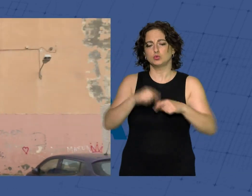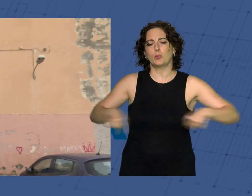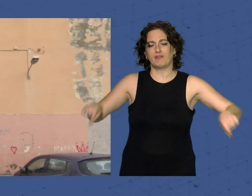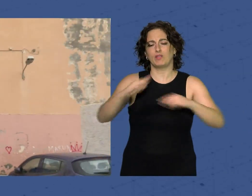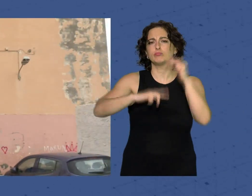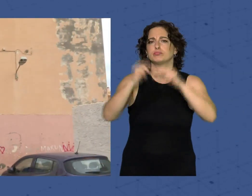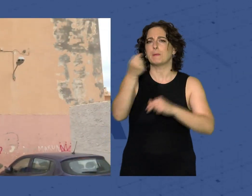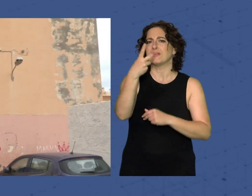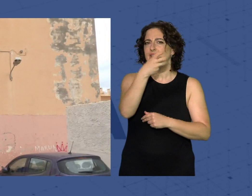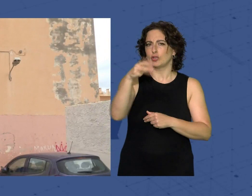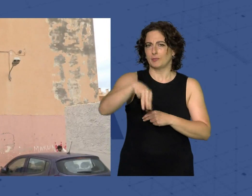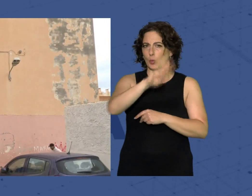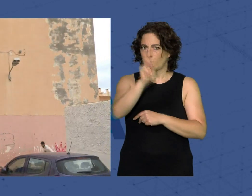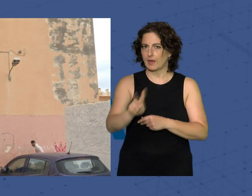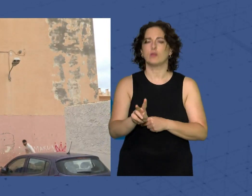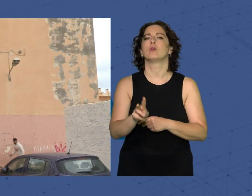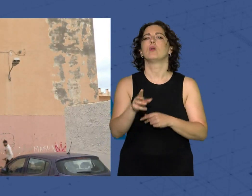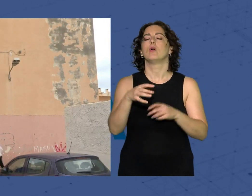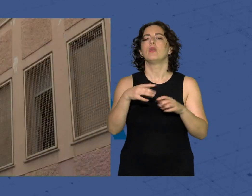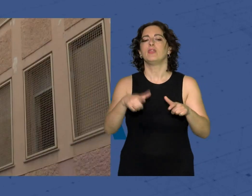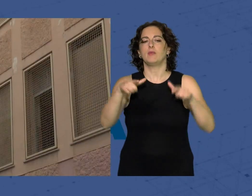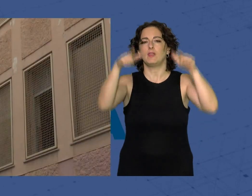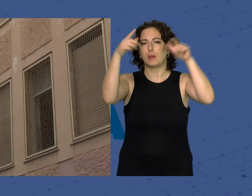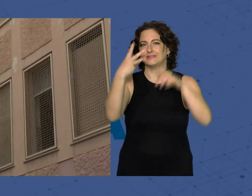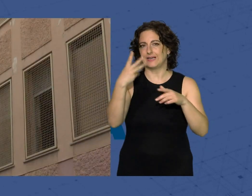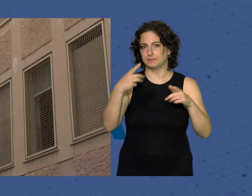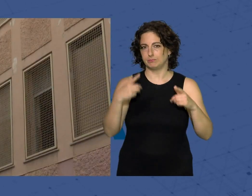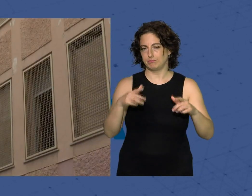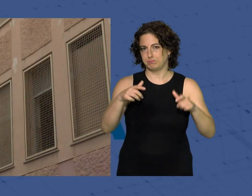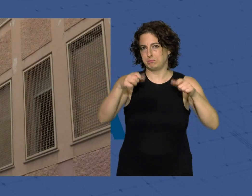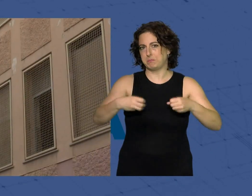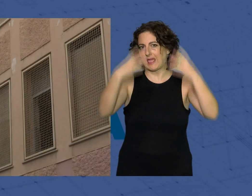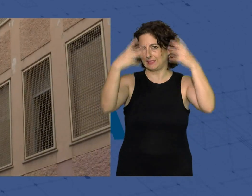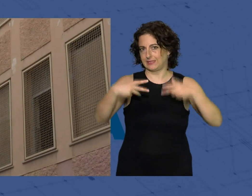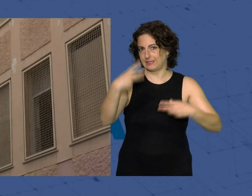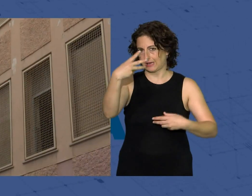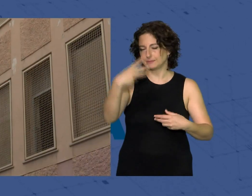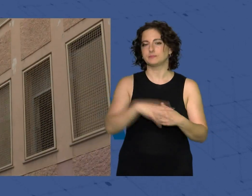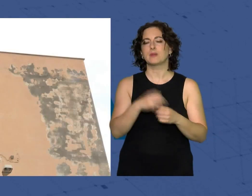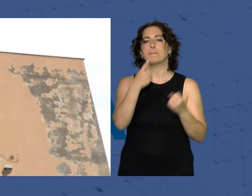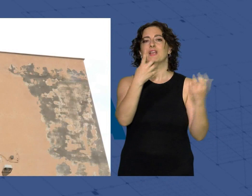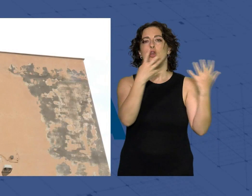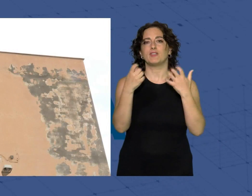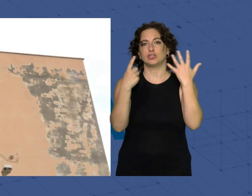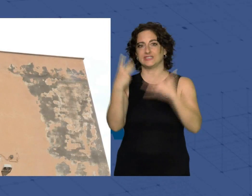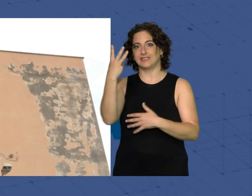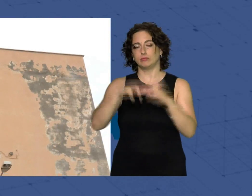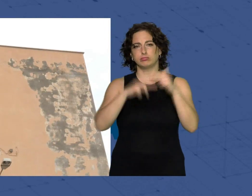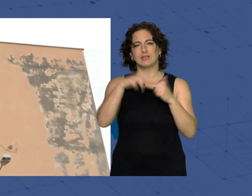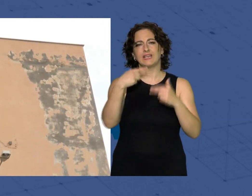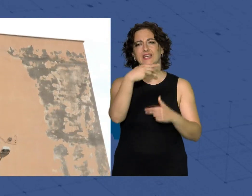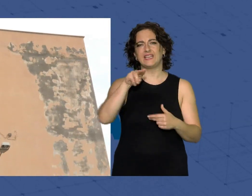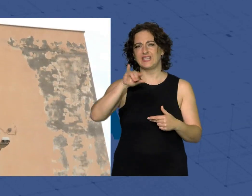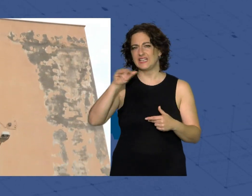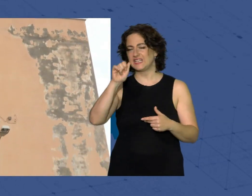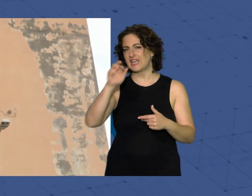casi 1300 metros cuadrados dividida en tres plantas fue construida en 1963 por Guillermo Langle